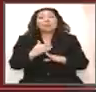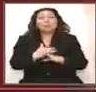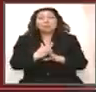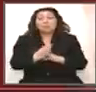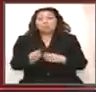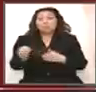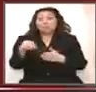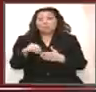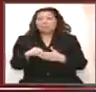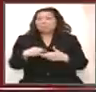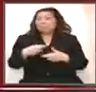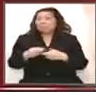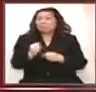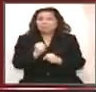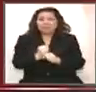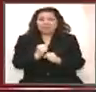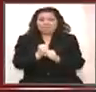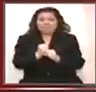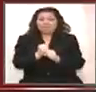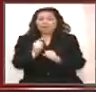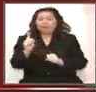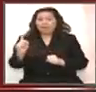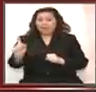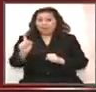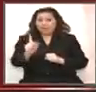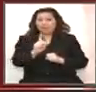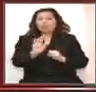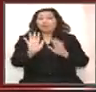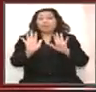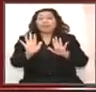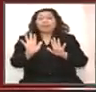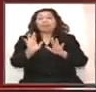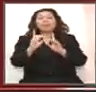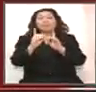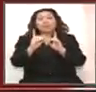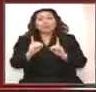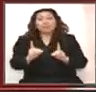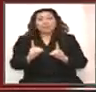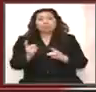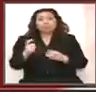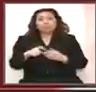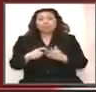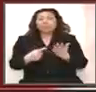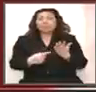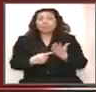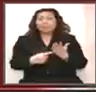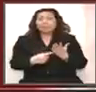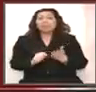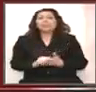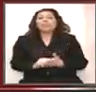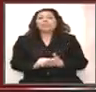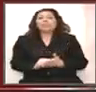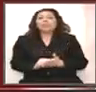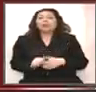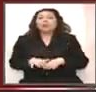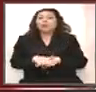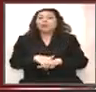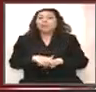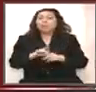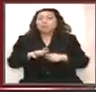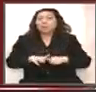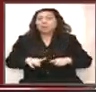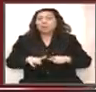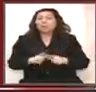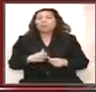conformación, se ha procedido a trabajar en cada uno de los 10 distritos en los que se ha llevado asistencia técnica de los planes